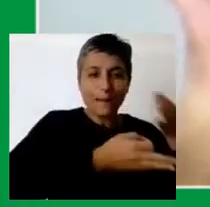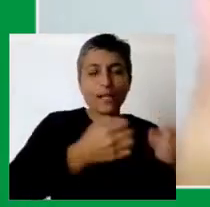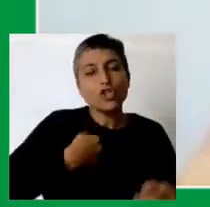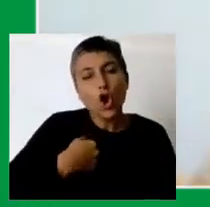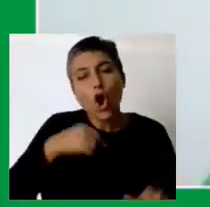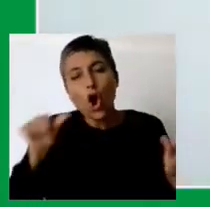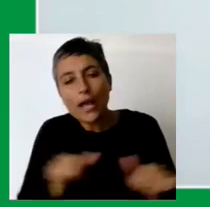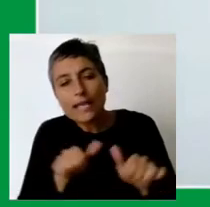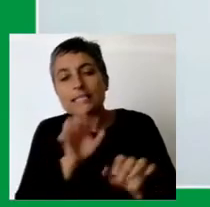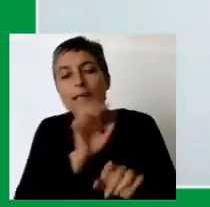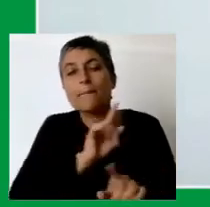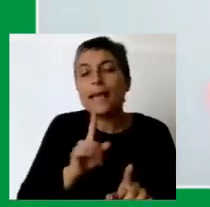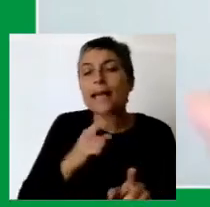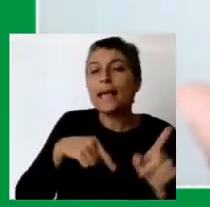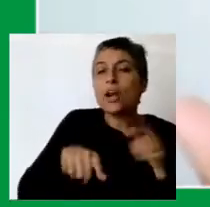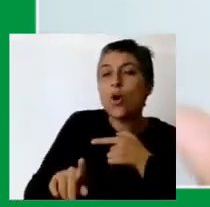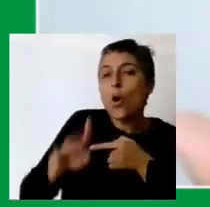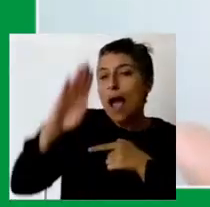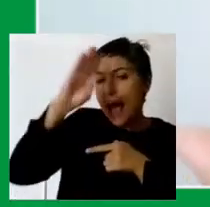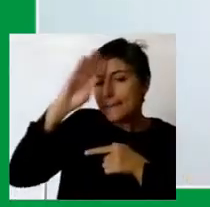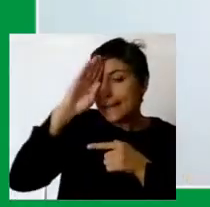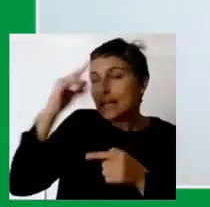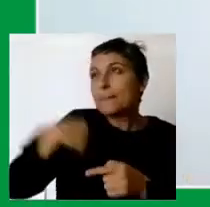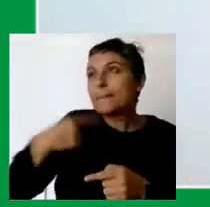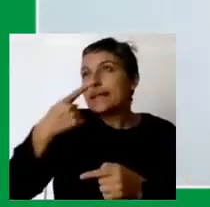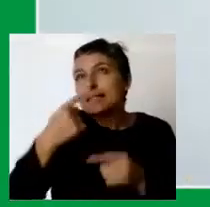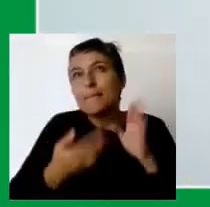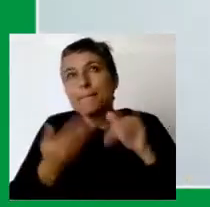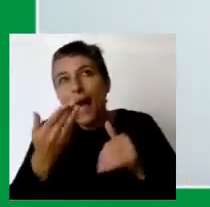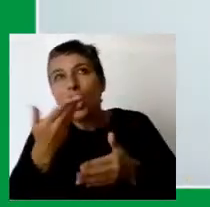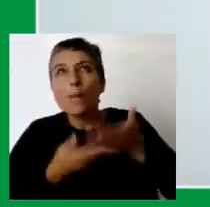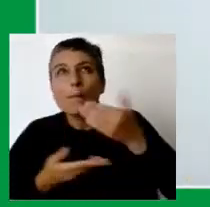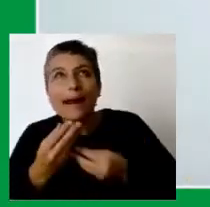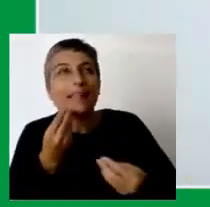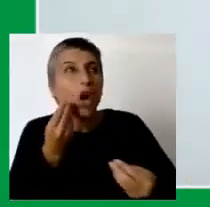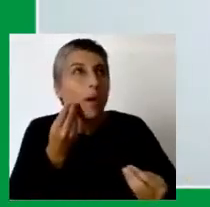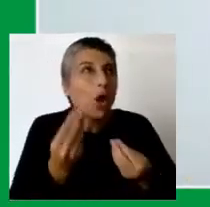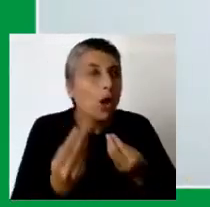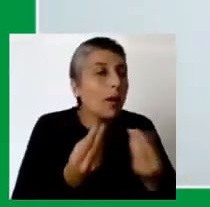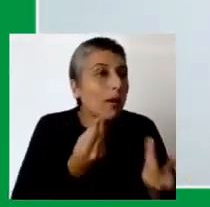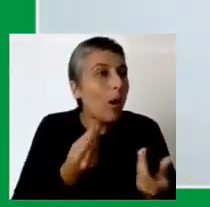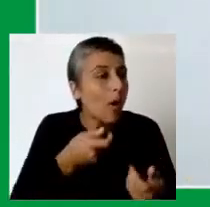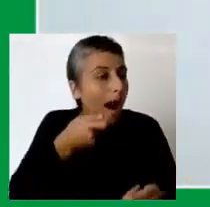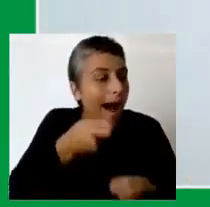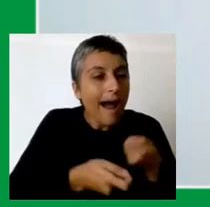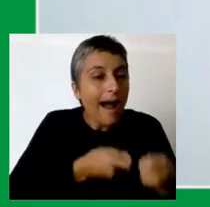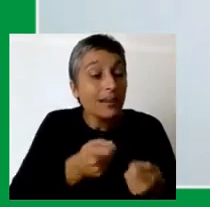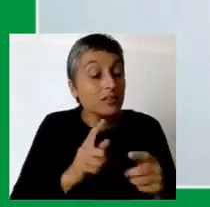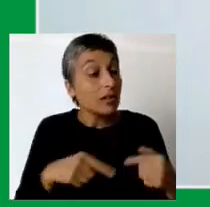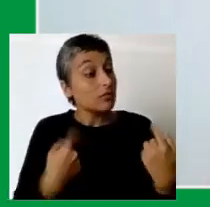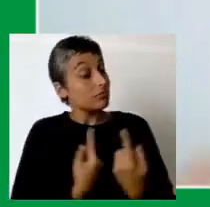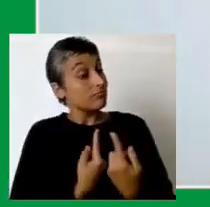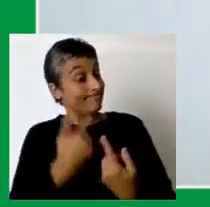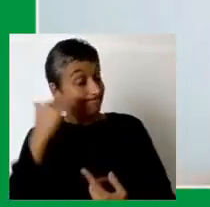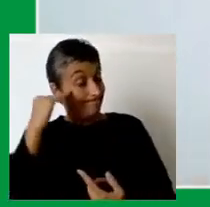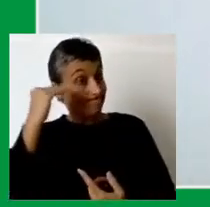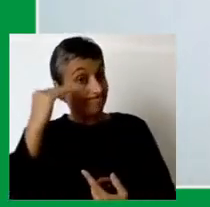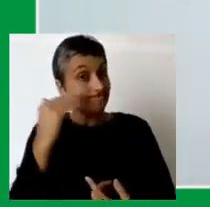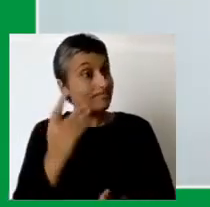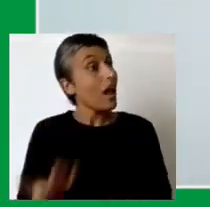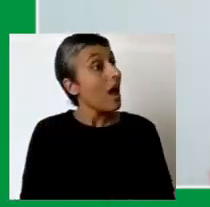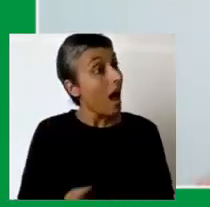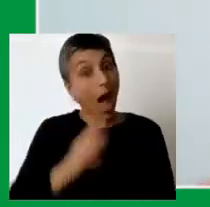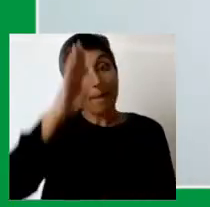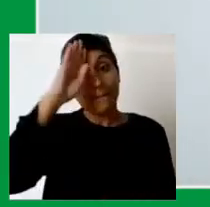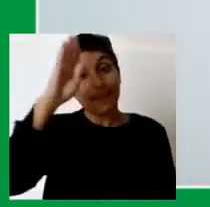esto, aprendí esto, me interesa esto compartir, cómo podemos incluirlo, y que nosotros como docentes también aprendemos